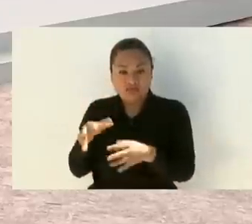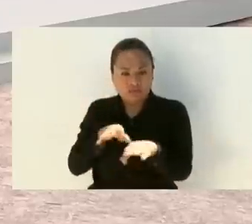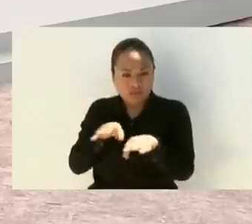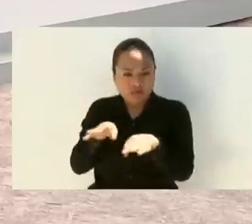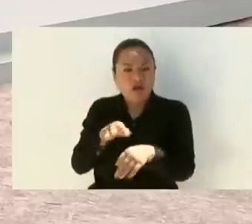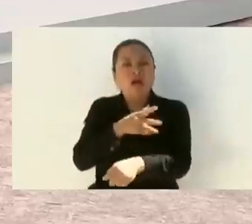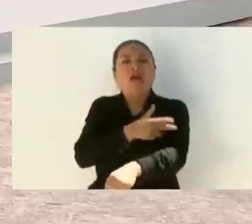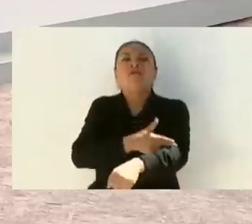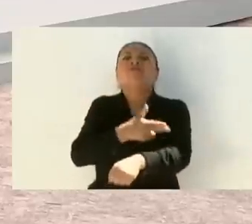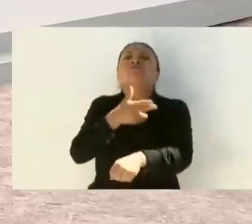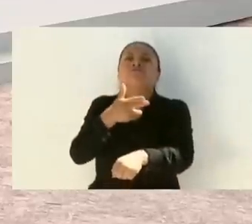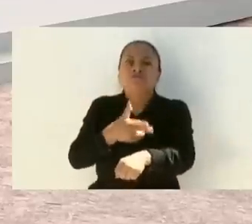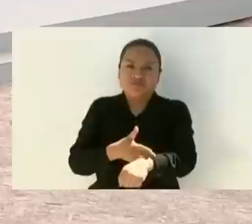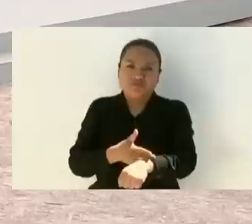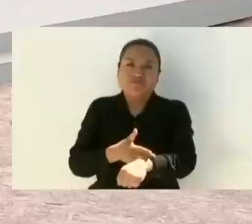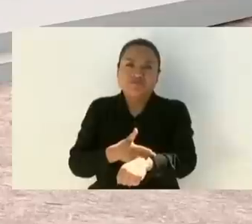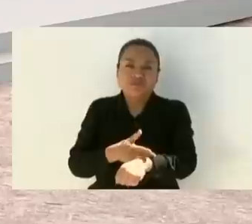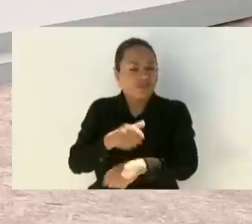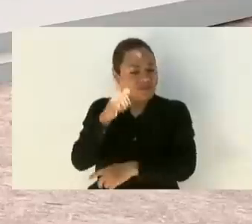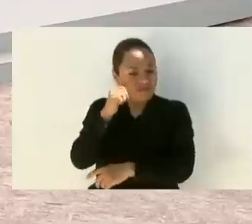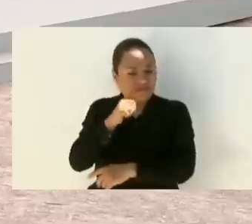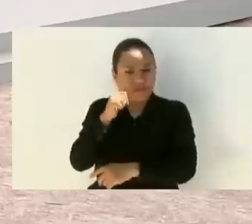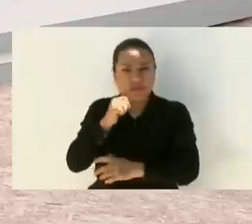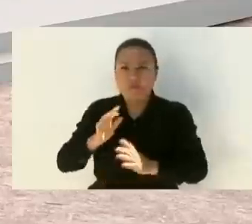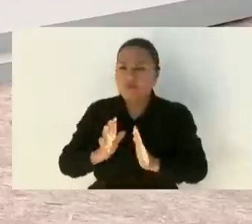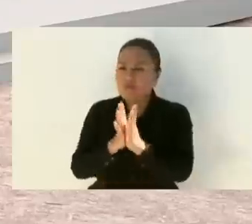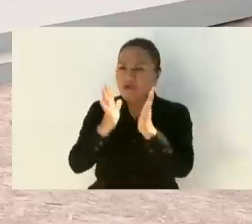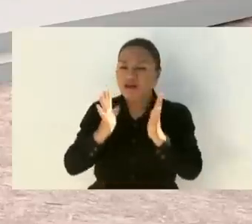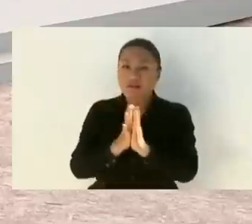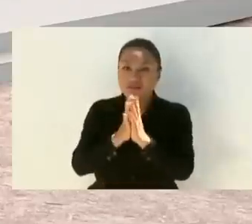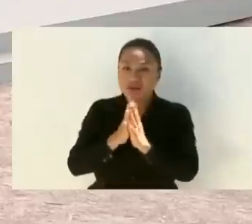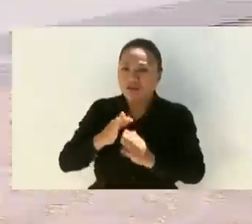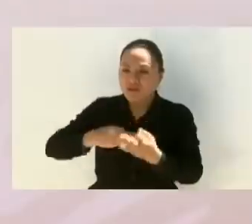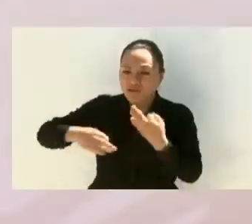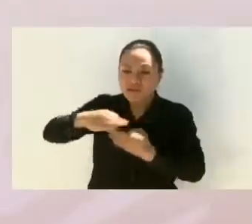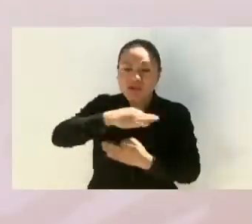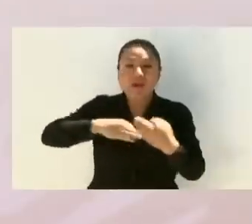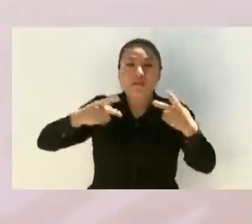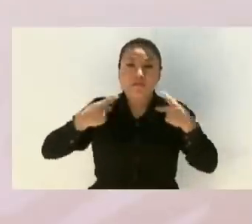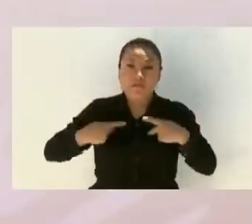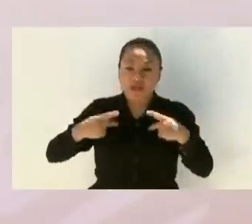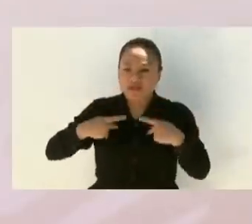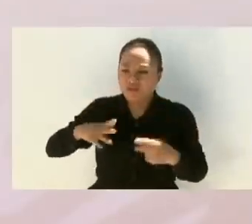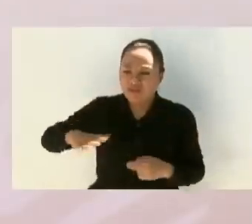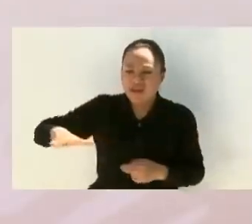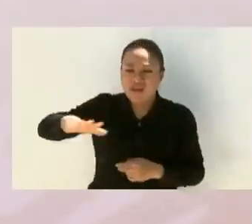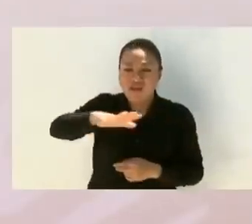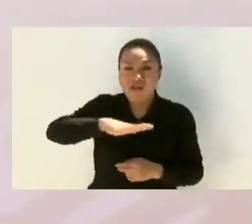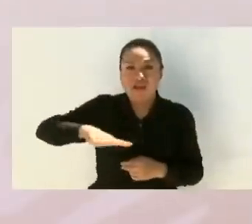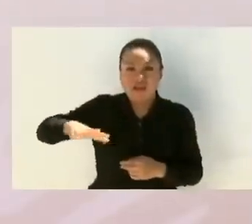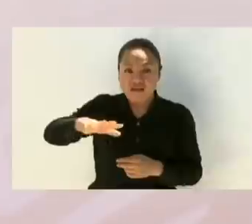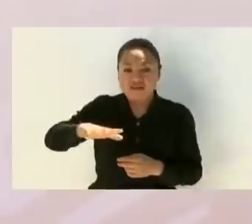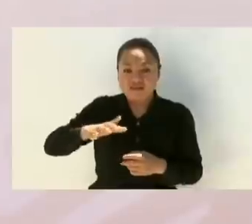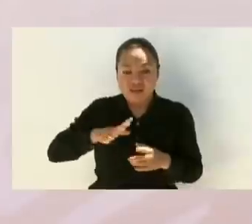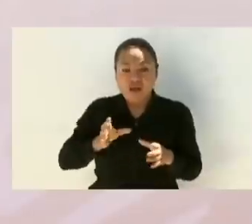participa siempre toda la gente, toda la comunidad,